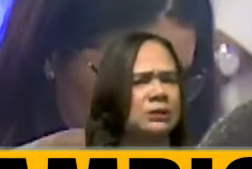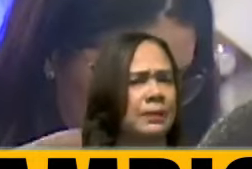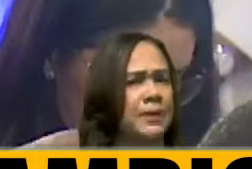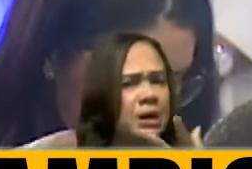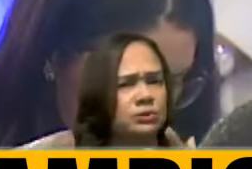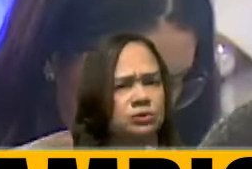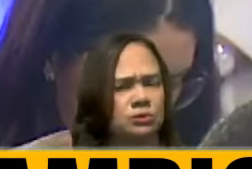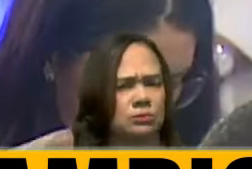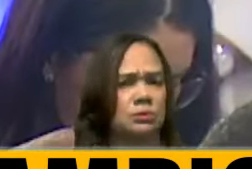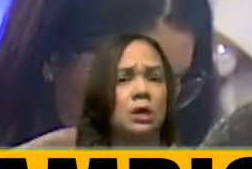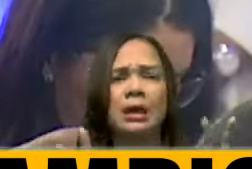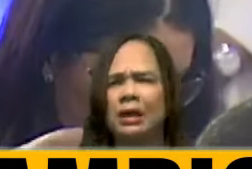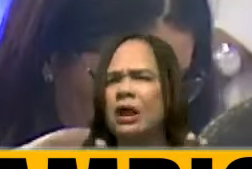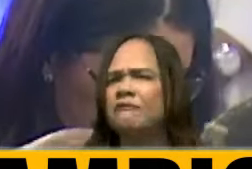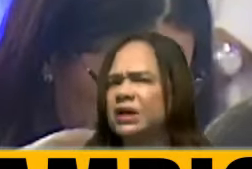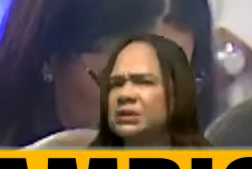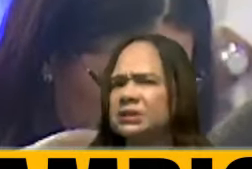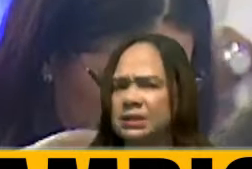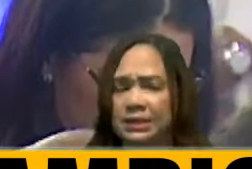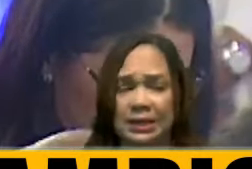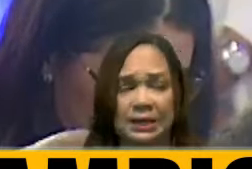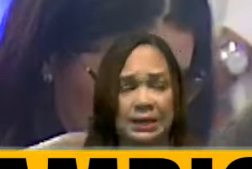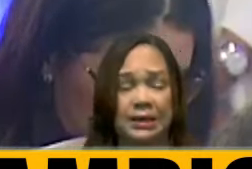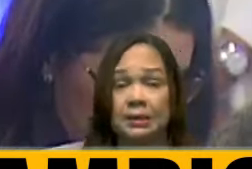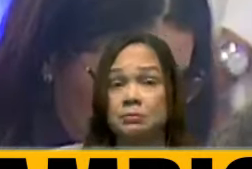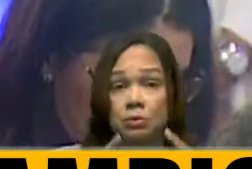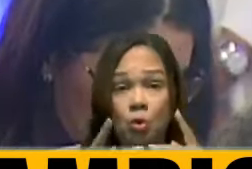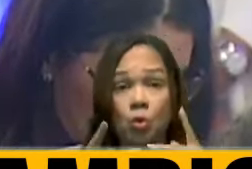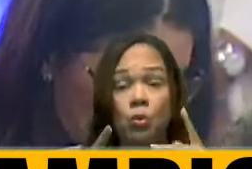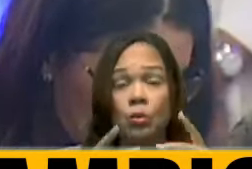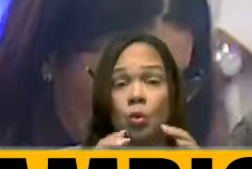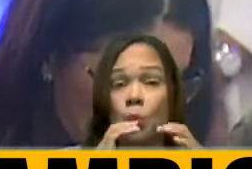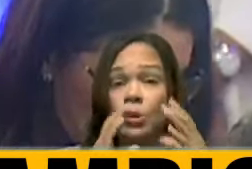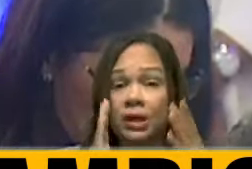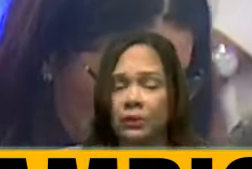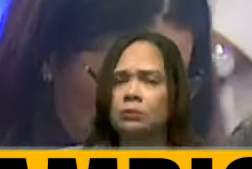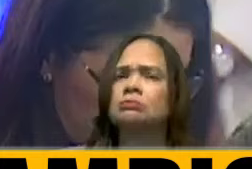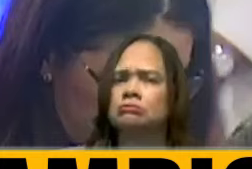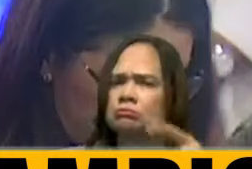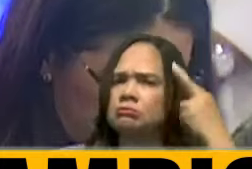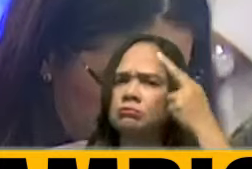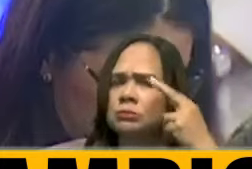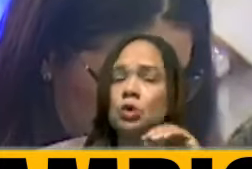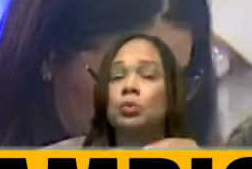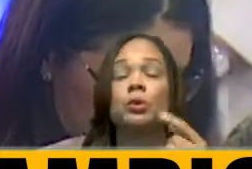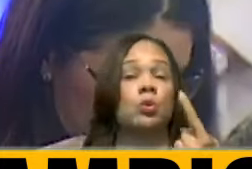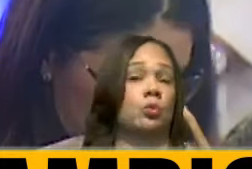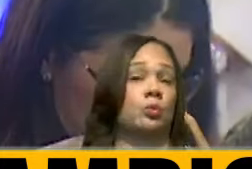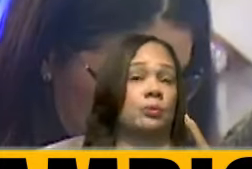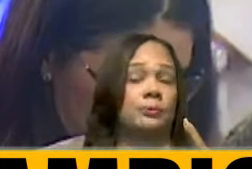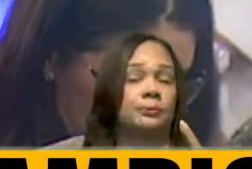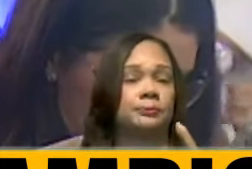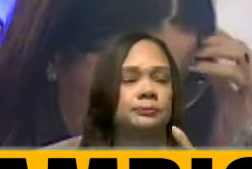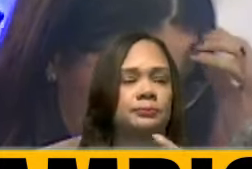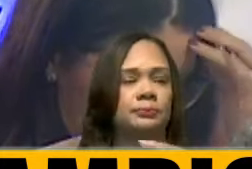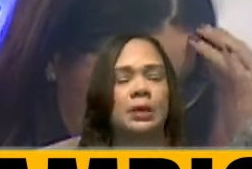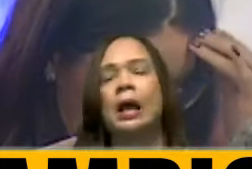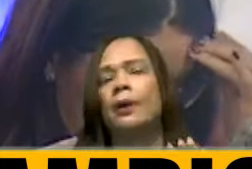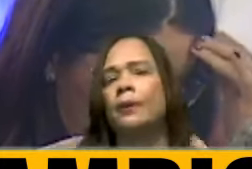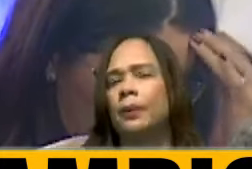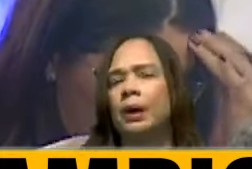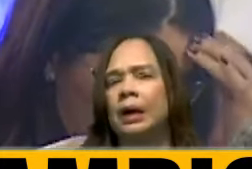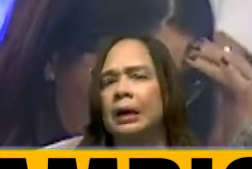digo esto porque este equipo que está aquí de comunicadores usted ha dado la razón número uno al comparar